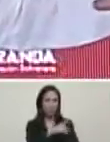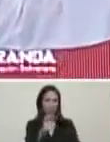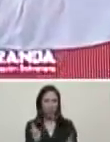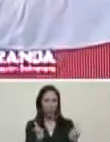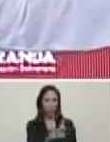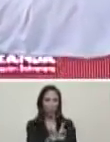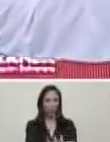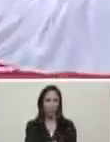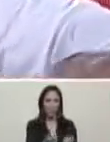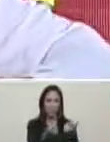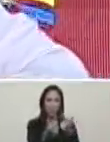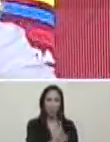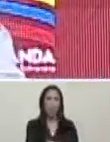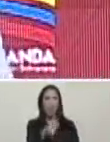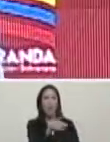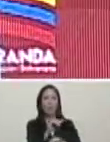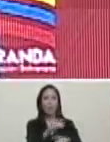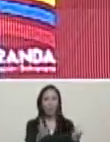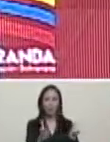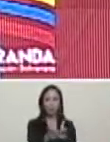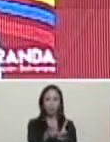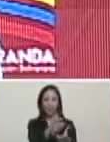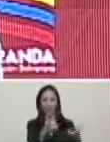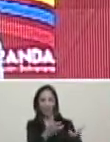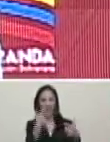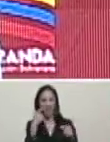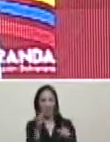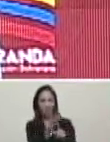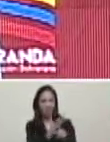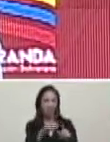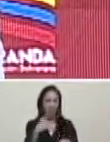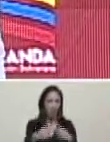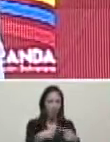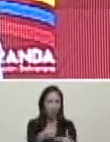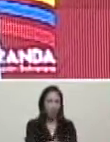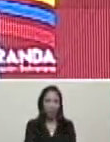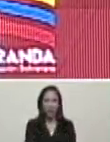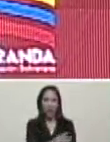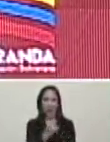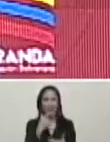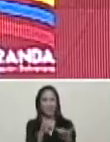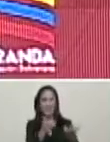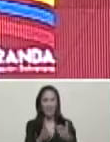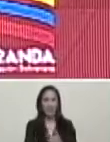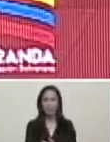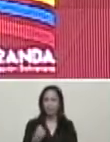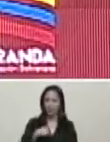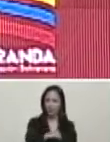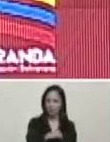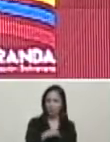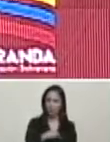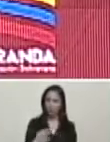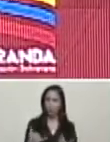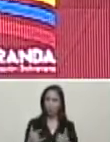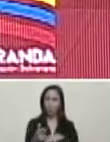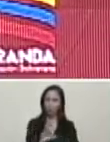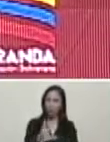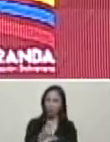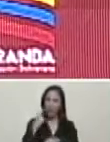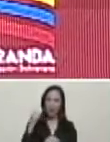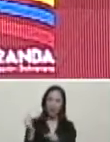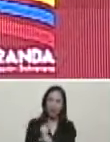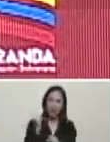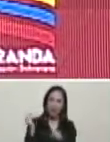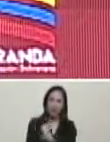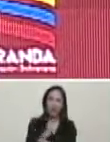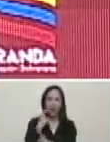Que sigan allá en su guerra psicológica diaria por las redes. A nosotros nos corresponde gobernar,